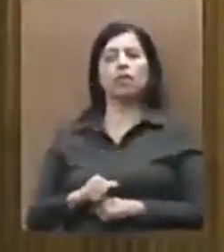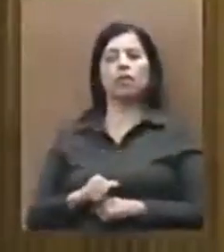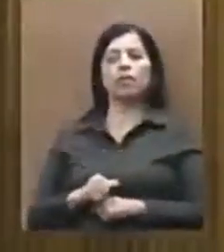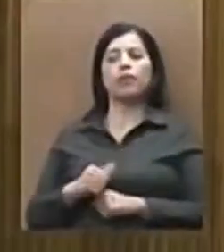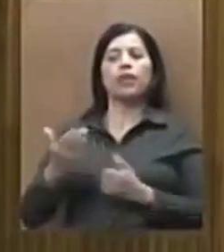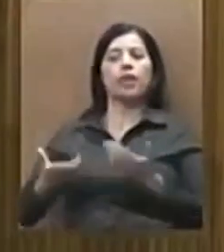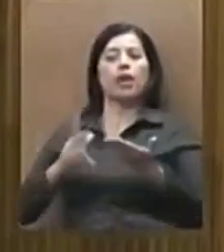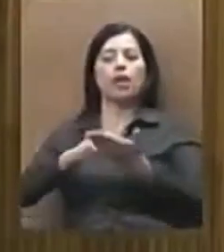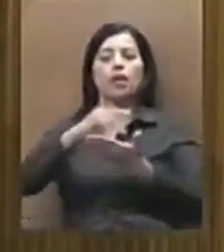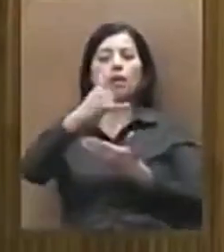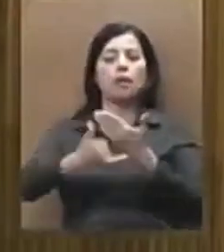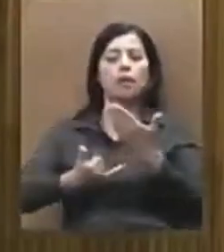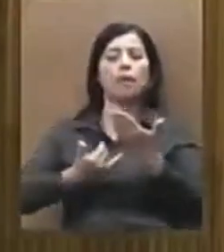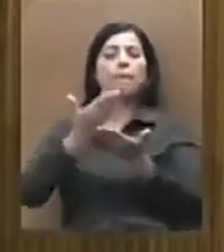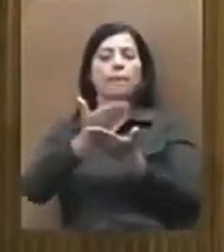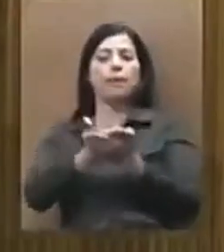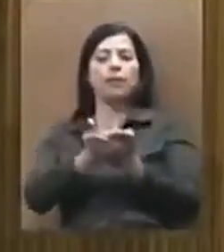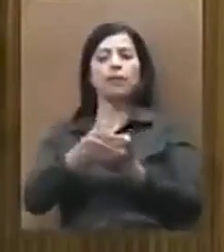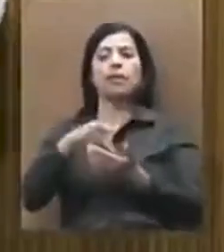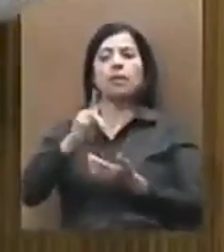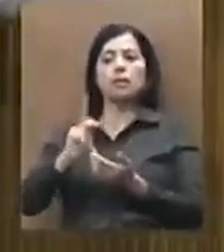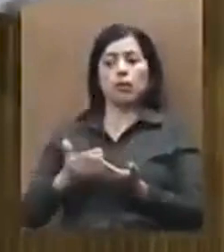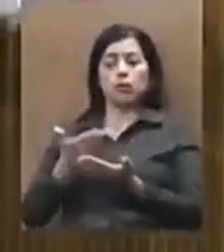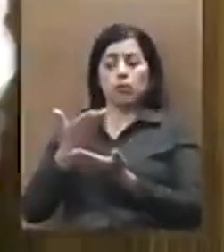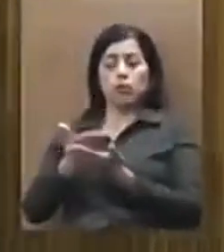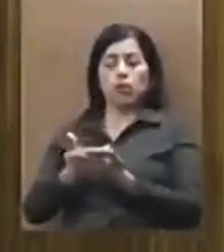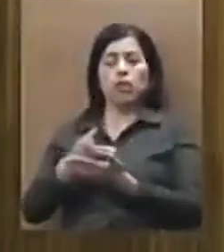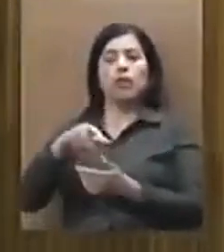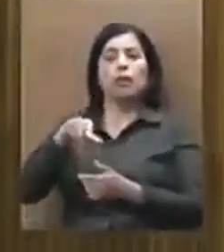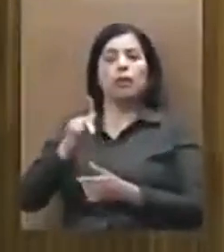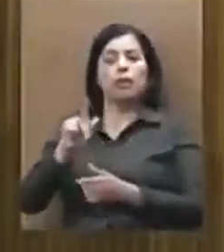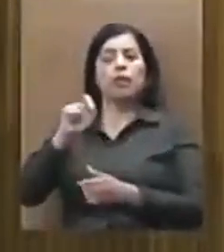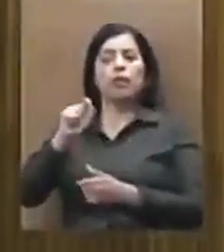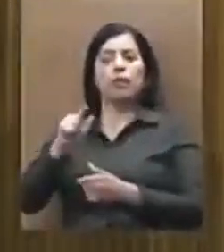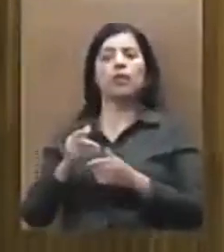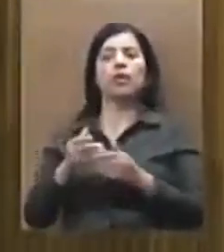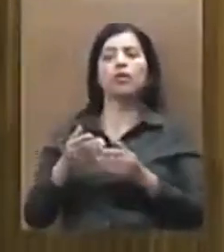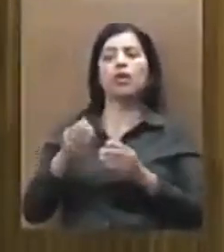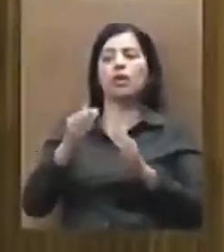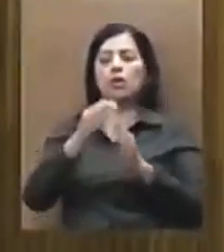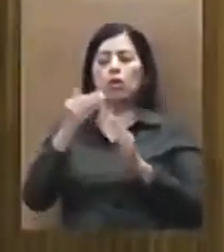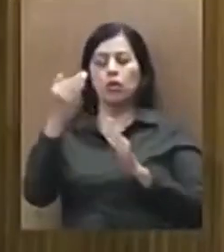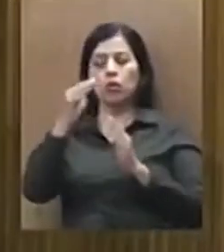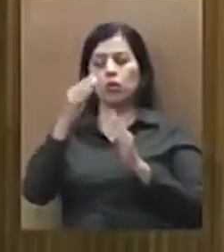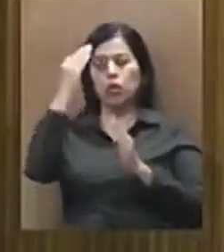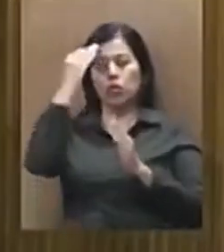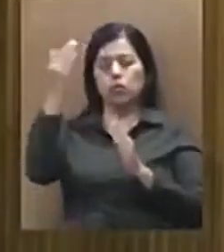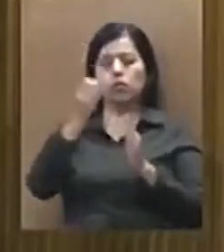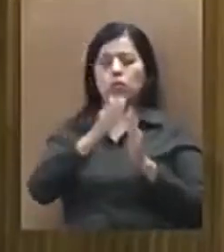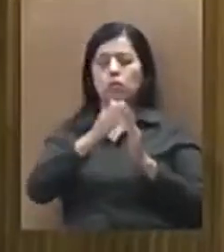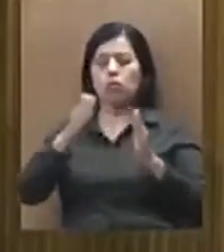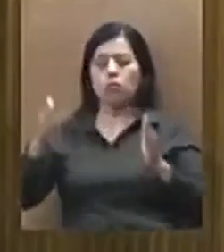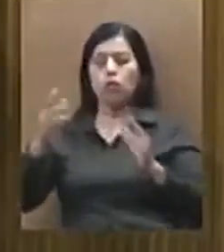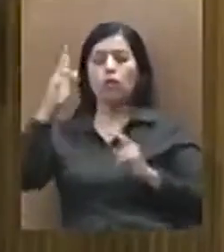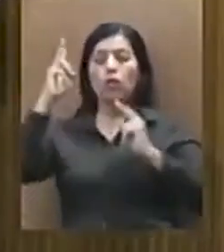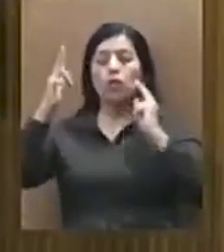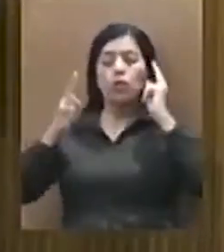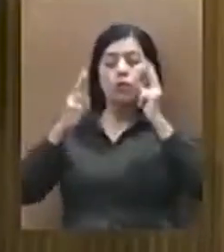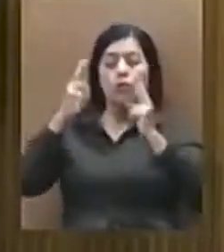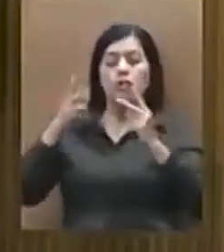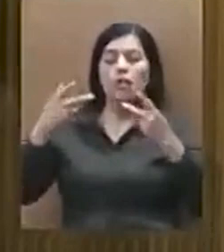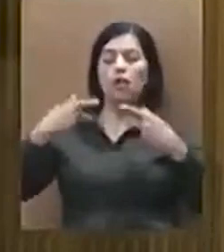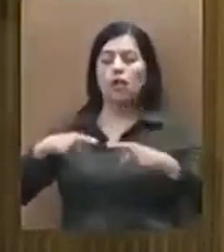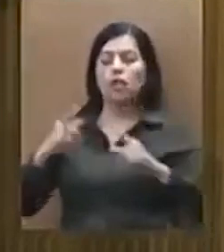presentar iniciativas y Durante los recesos pero también Durante los periodos ordinarios tenemos que regresar a platicar con los ciudadanos